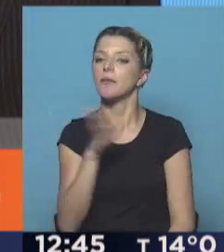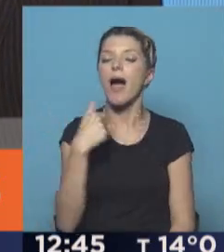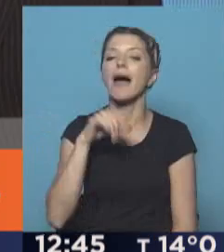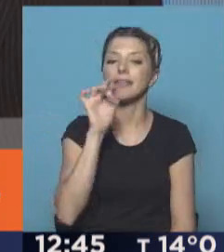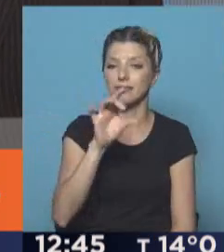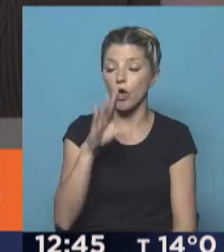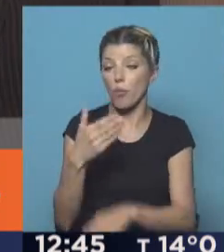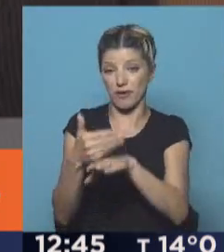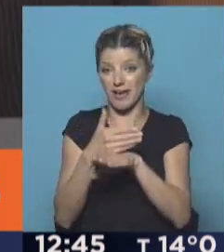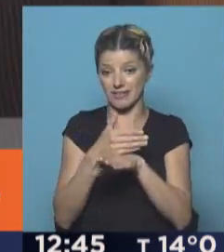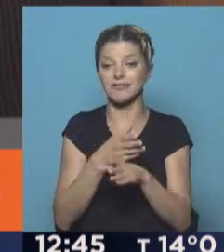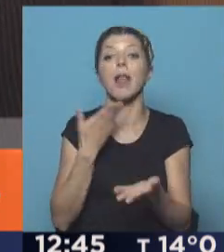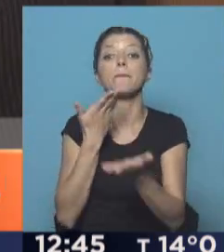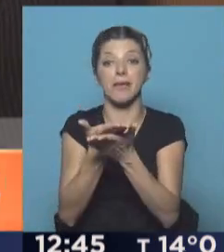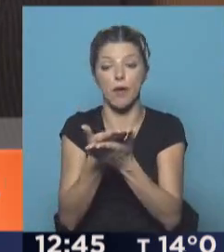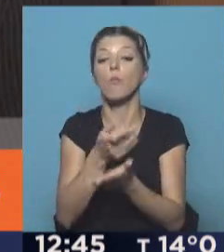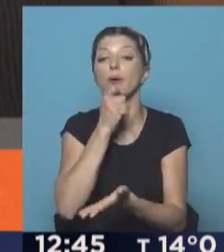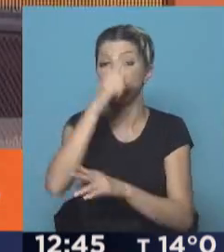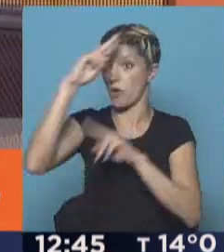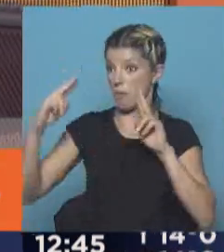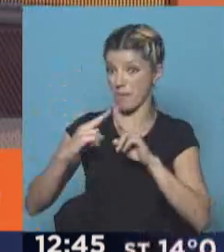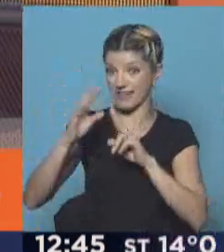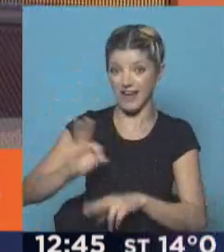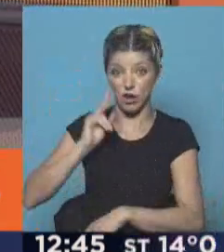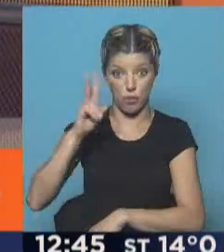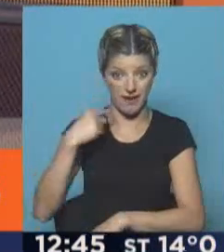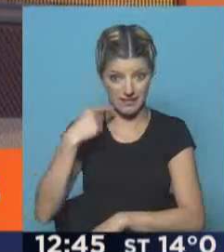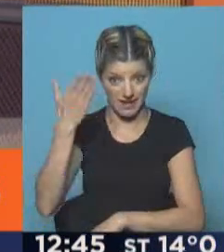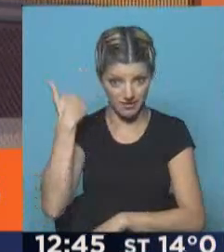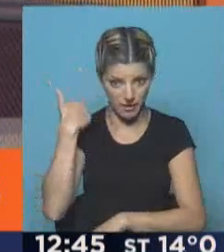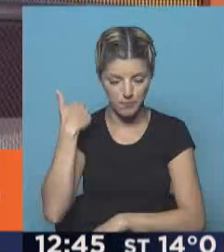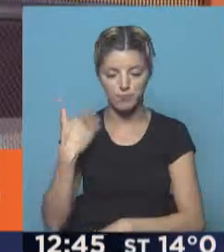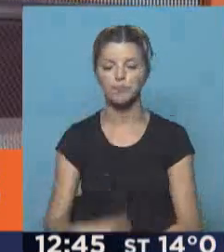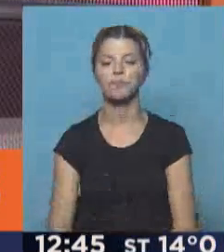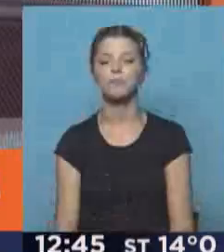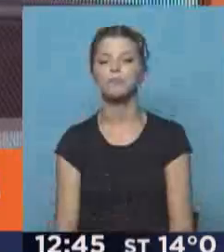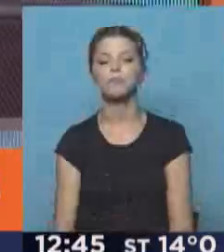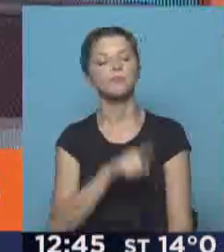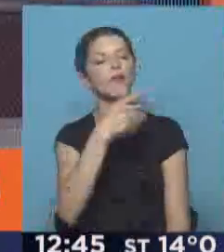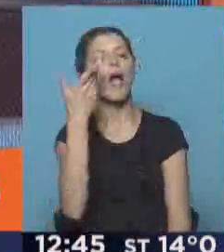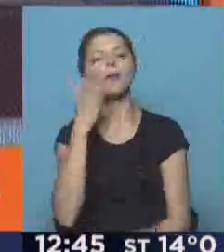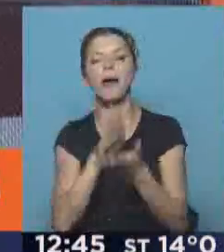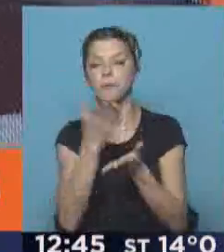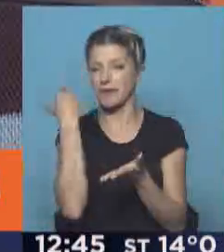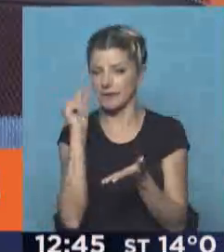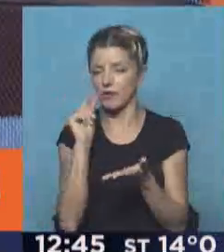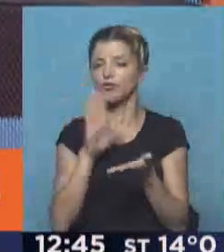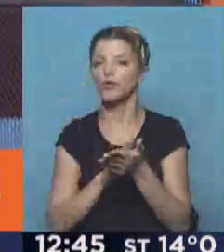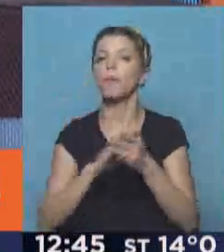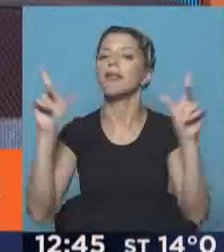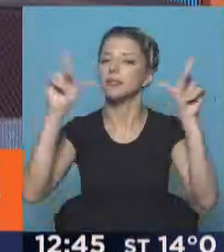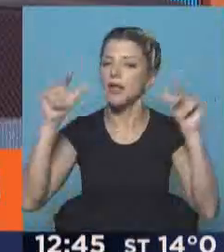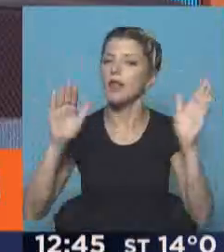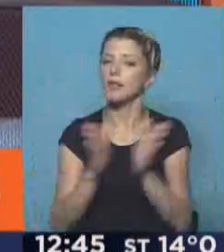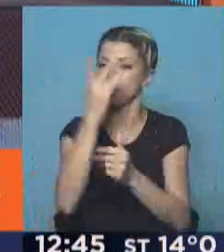por encargo, como los de París en noviembre de 2003. Ahora hablábamos recién, José mencionaba el tema de los medios, el informe también menciona el tema de los medios,